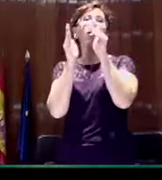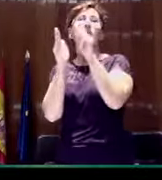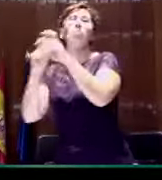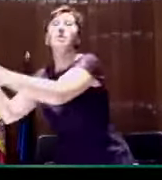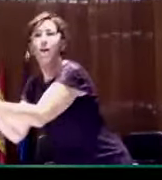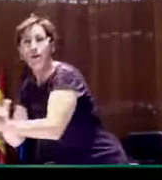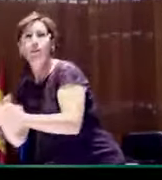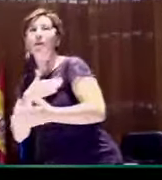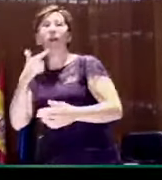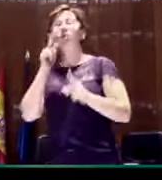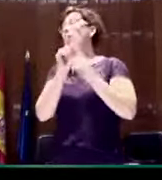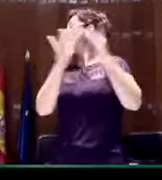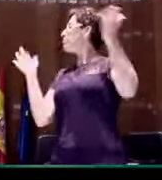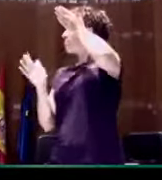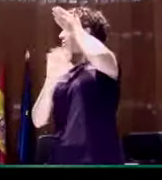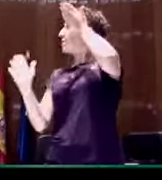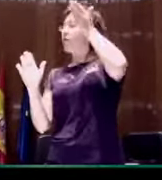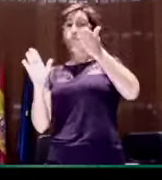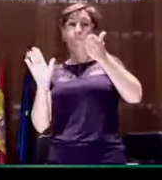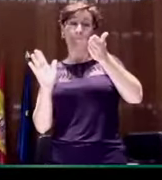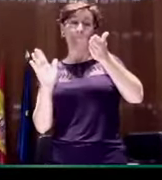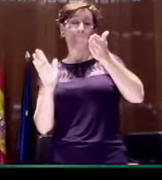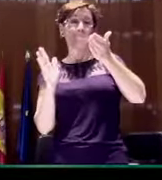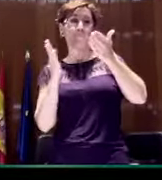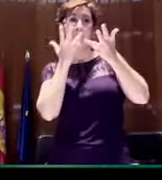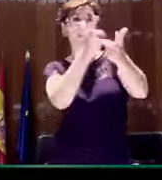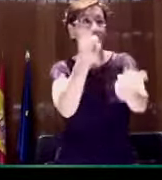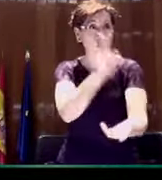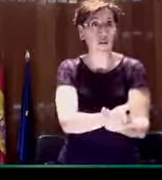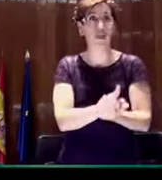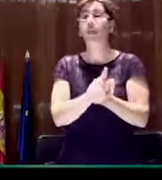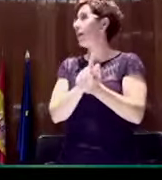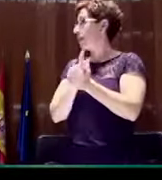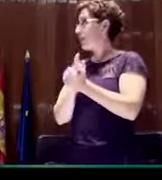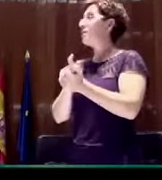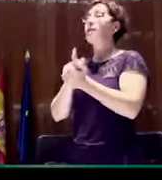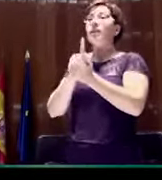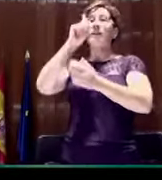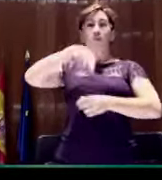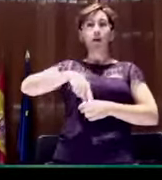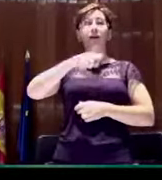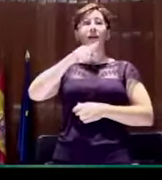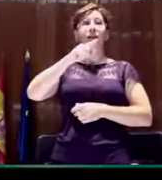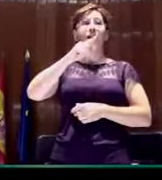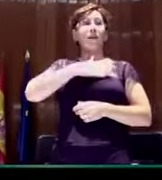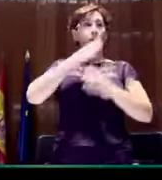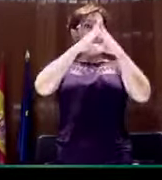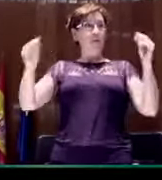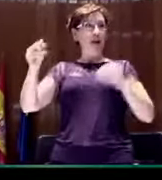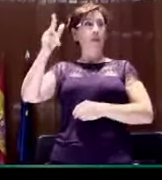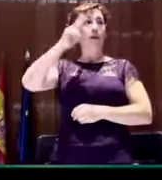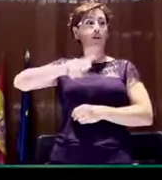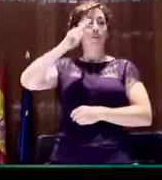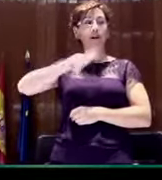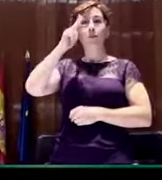pude seguir de estar involucrado en este mundo. Inmaculada Baez, de la Universidad de Vigo, me escribió que participara en un proyecto